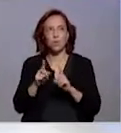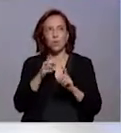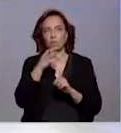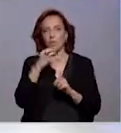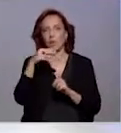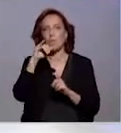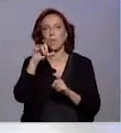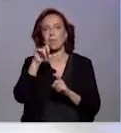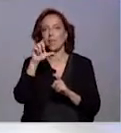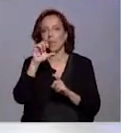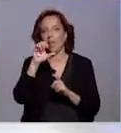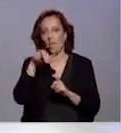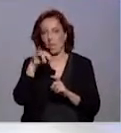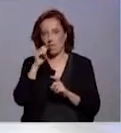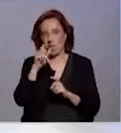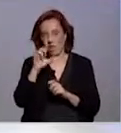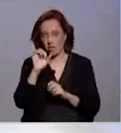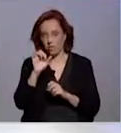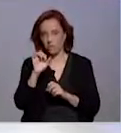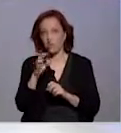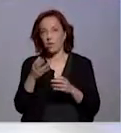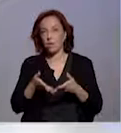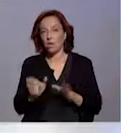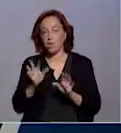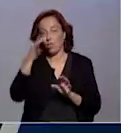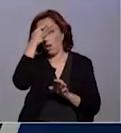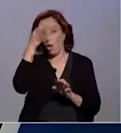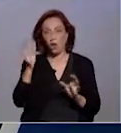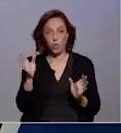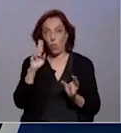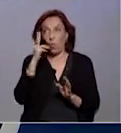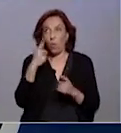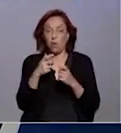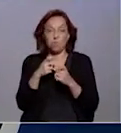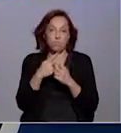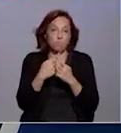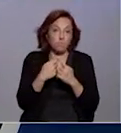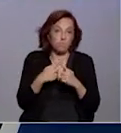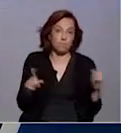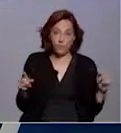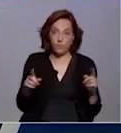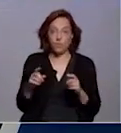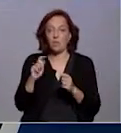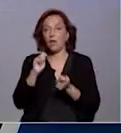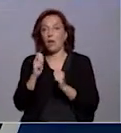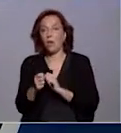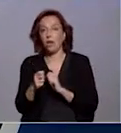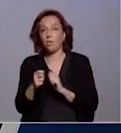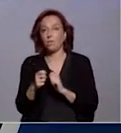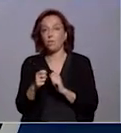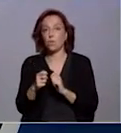milenios que nacieron con en una era de tecnología en un uruguay que creció durante muchos más de una década